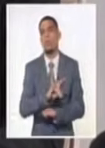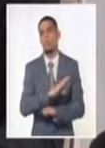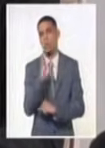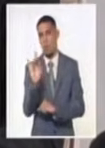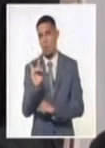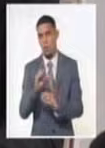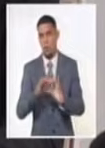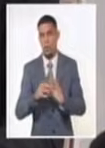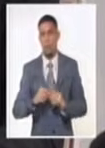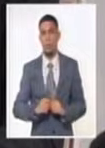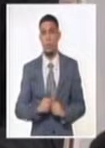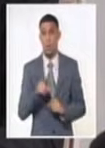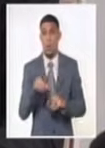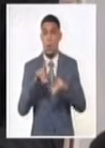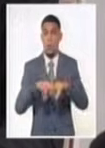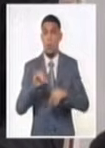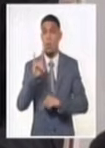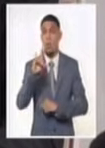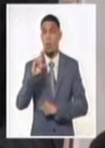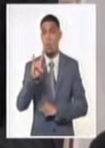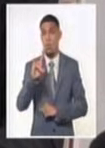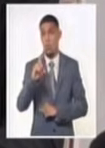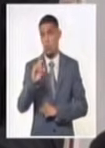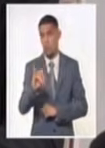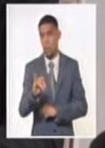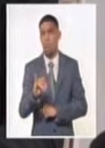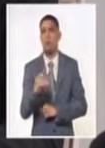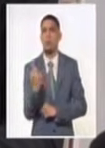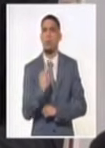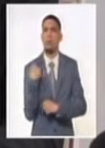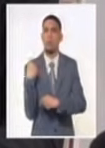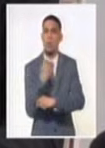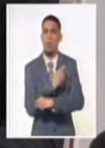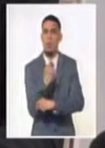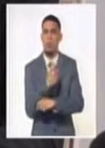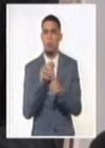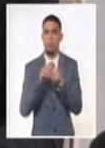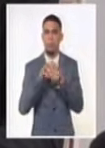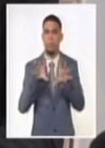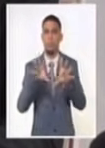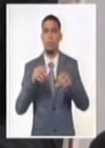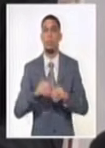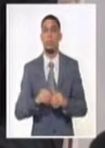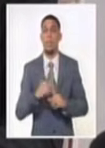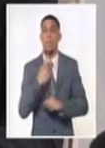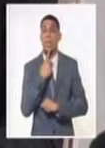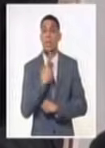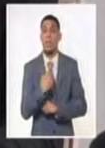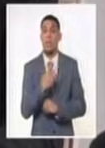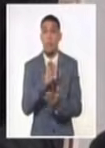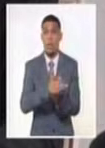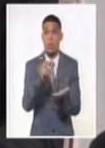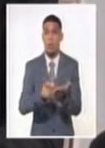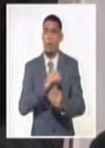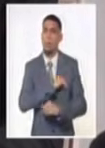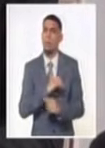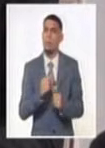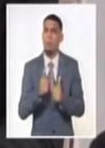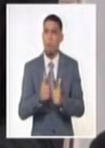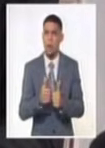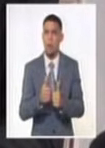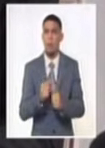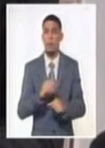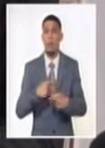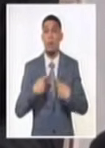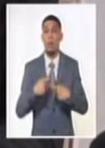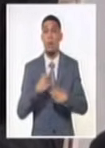ahí lanzamos un concurso y que hay entusiasmo, me han dicho que hay entusiasmo y que debemos dar los resultados del concurso